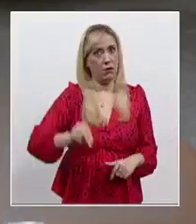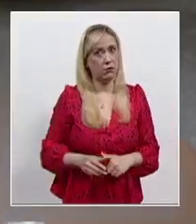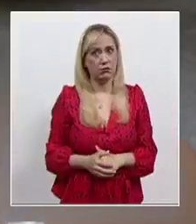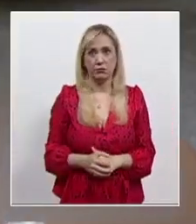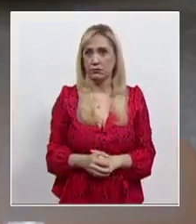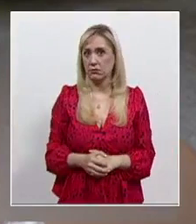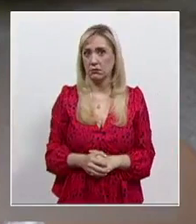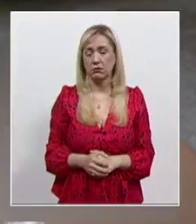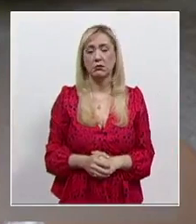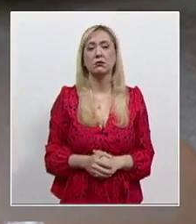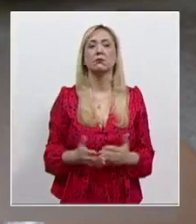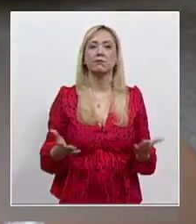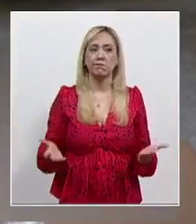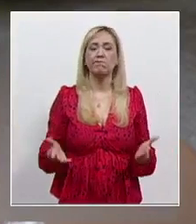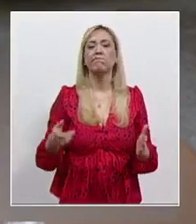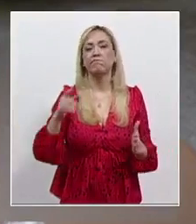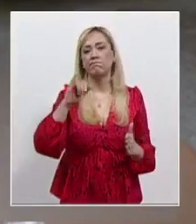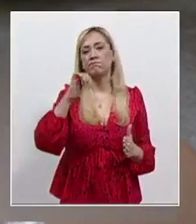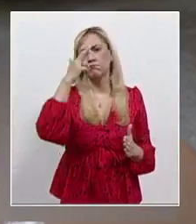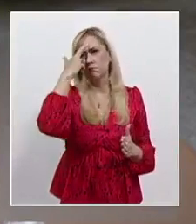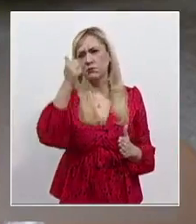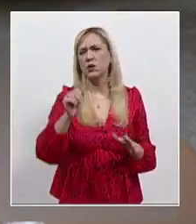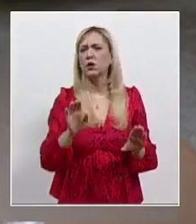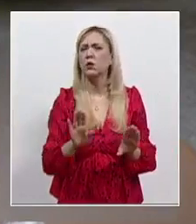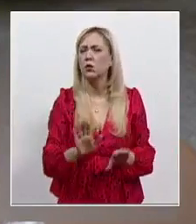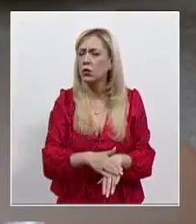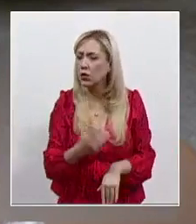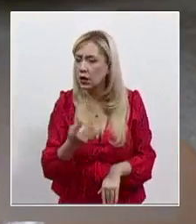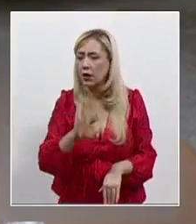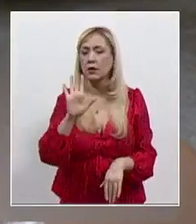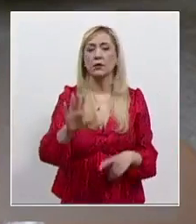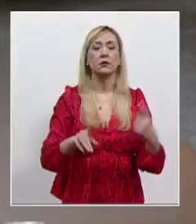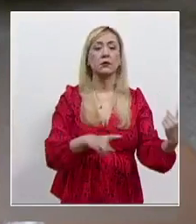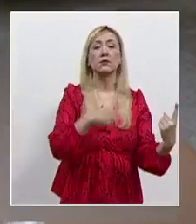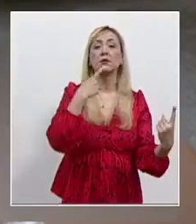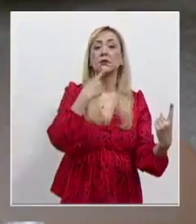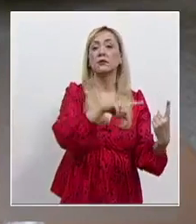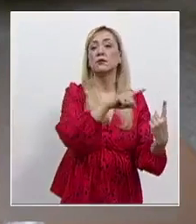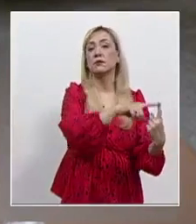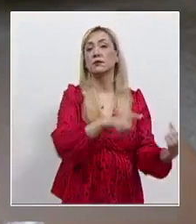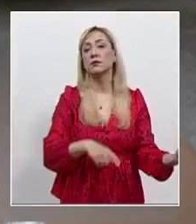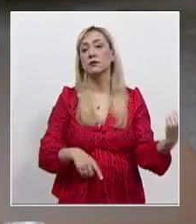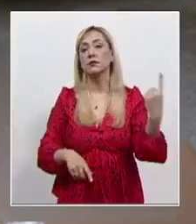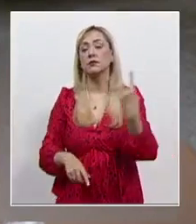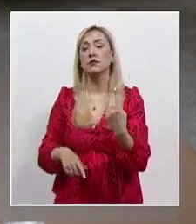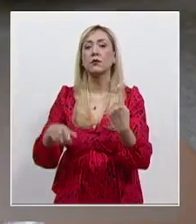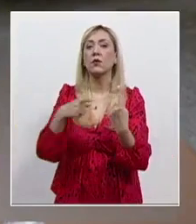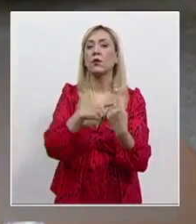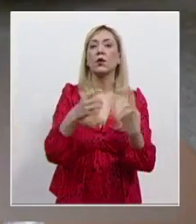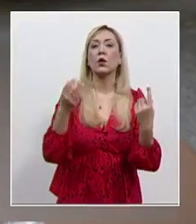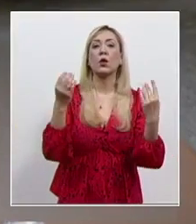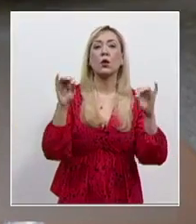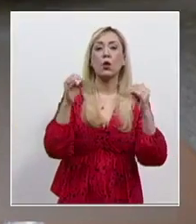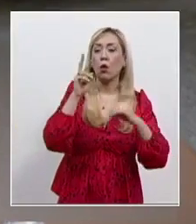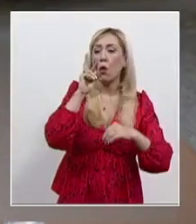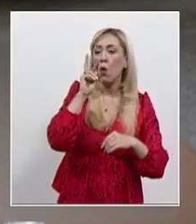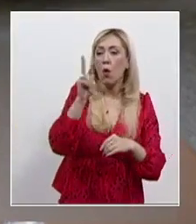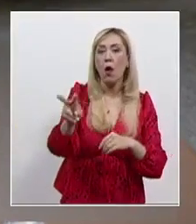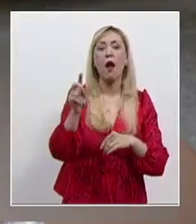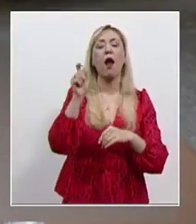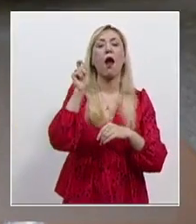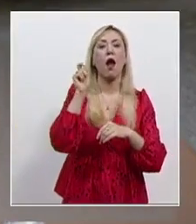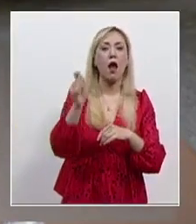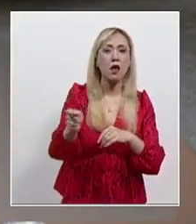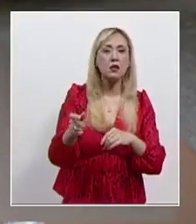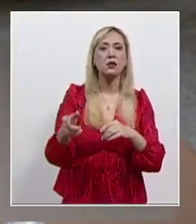La propuesta es declarar infundado el agravio respecto a que la parte actora no estuvo en posibilidad de verificar el contenido de los enlaces electrónicos